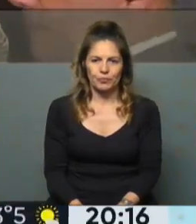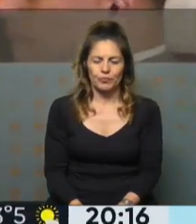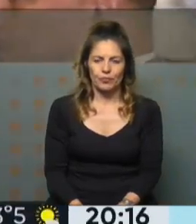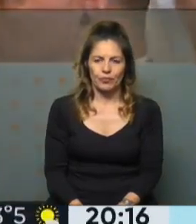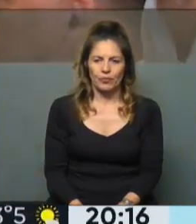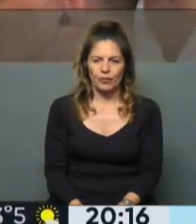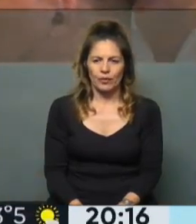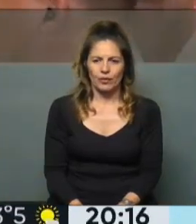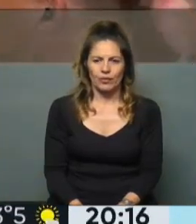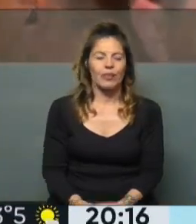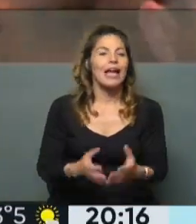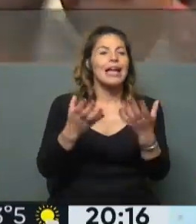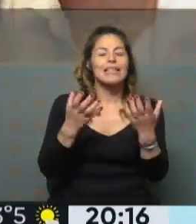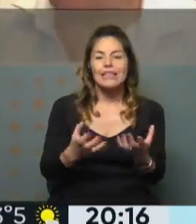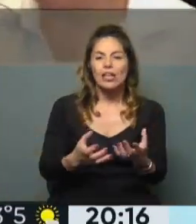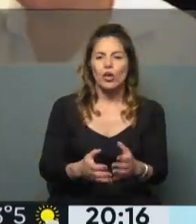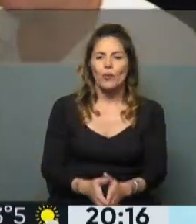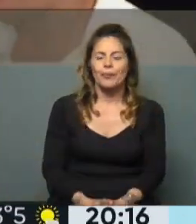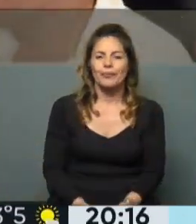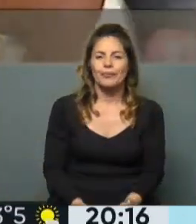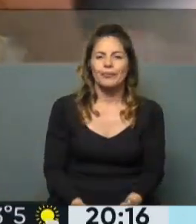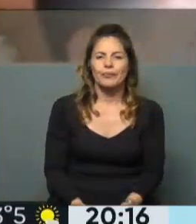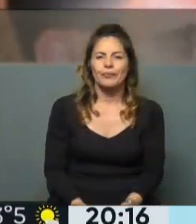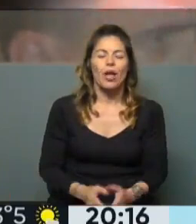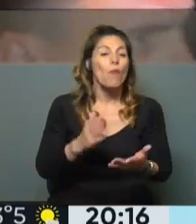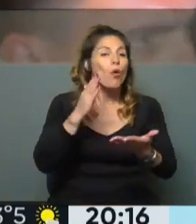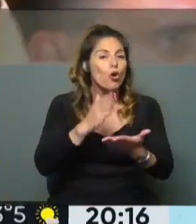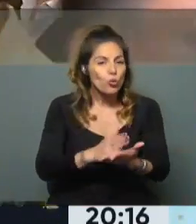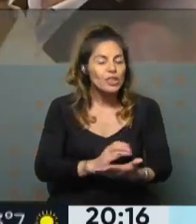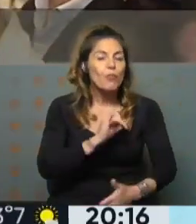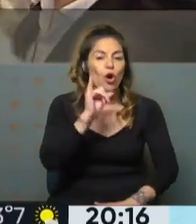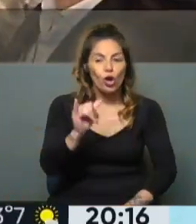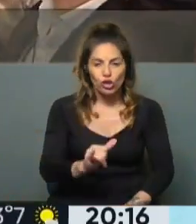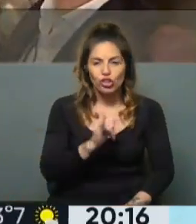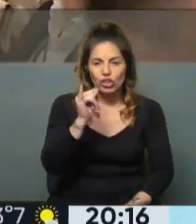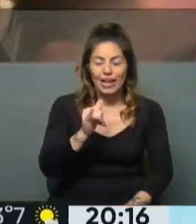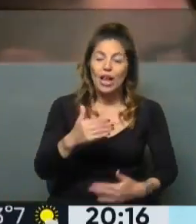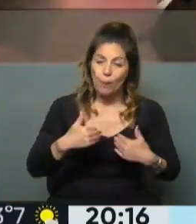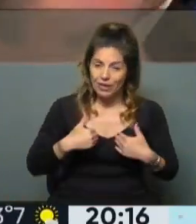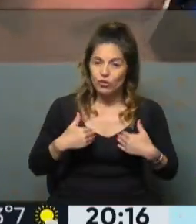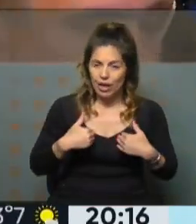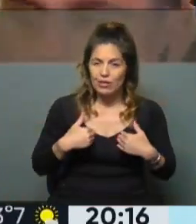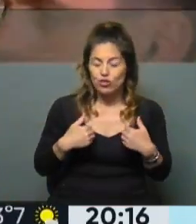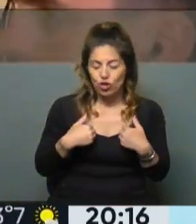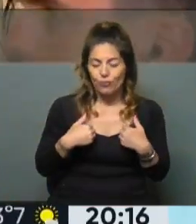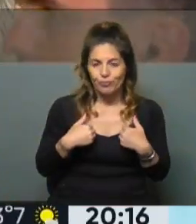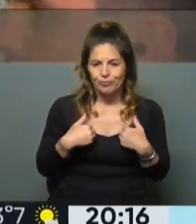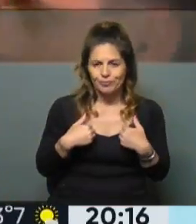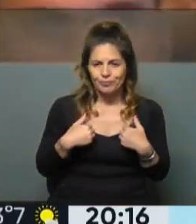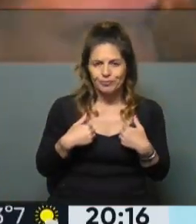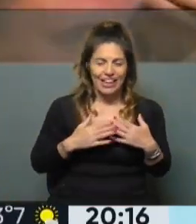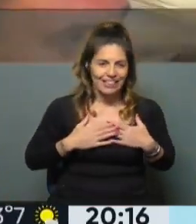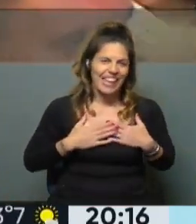meses quiero por último contarles desde lo personal